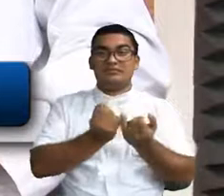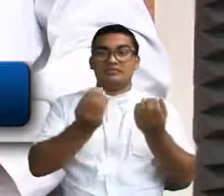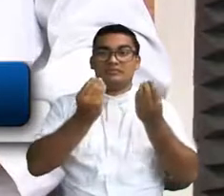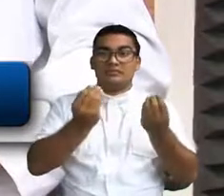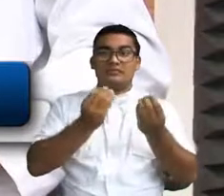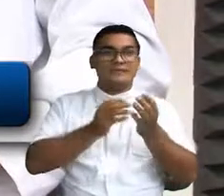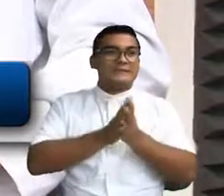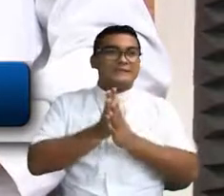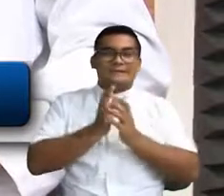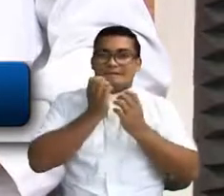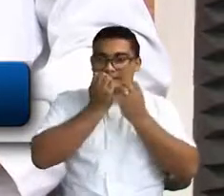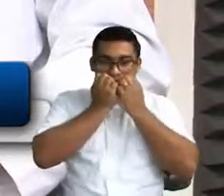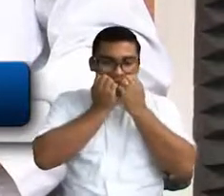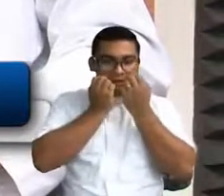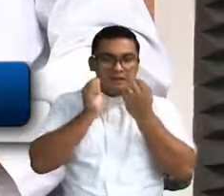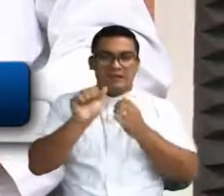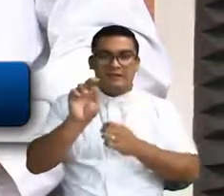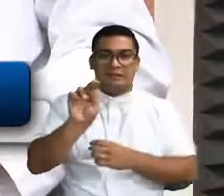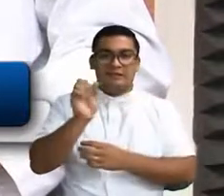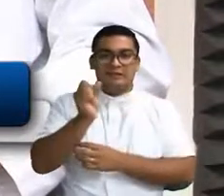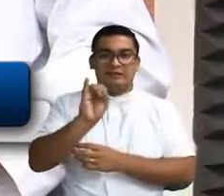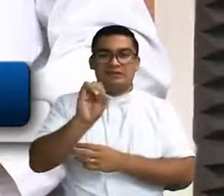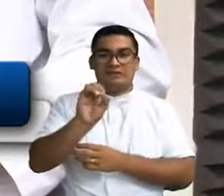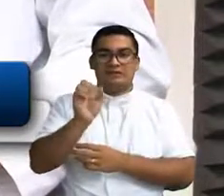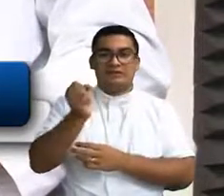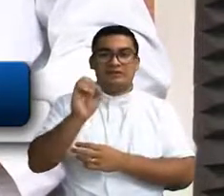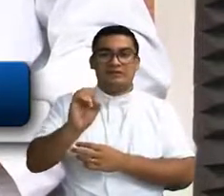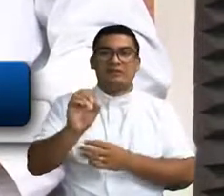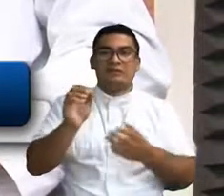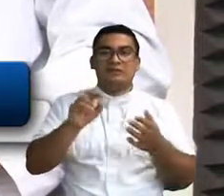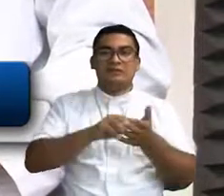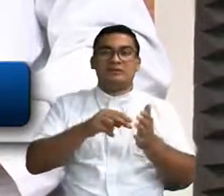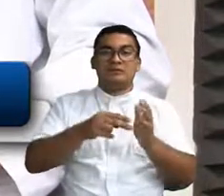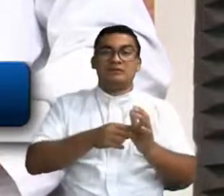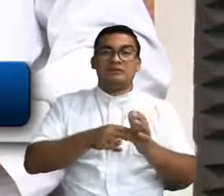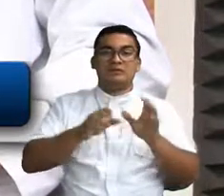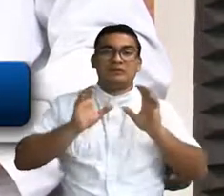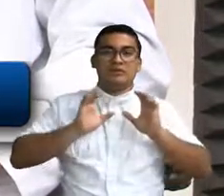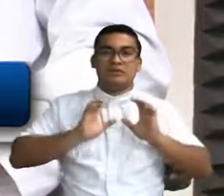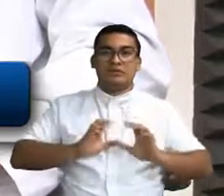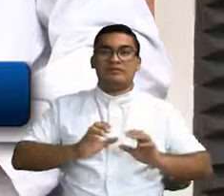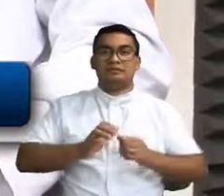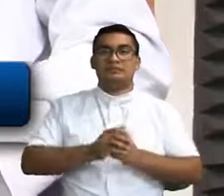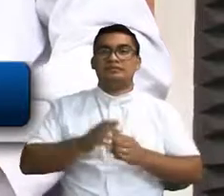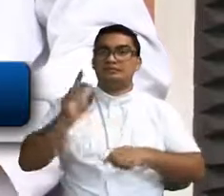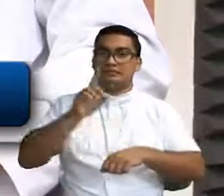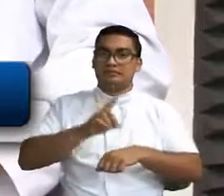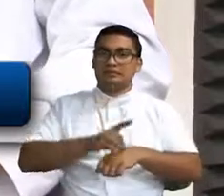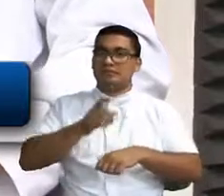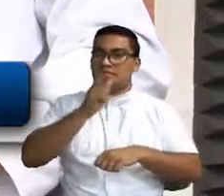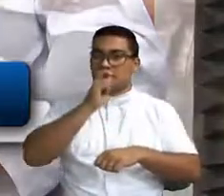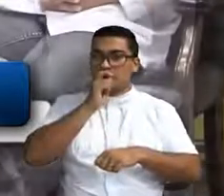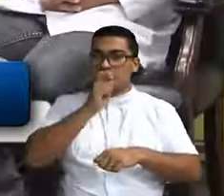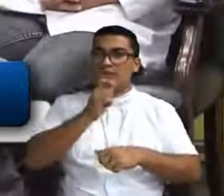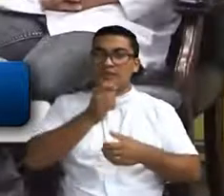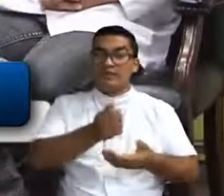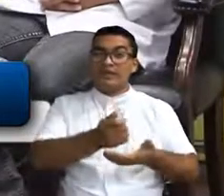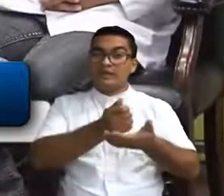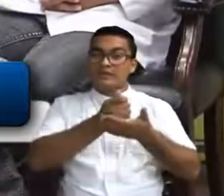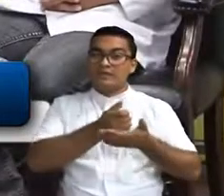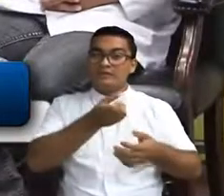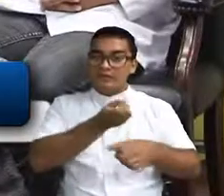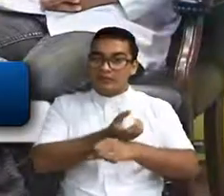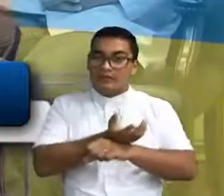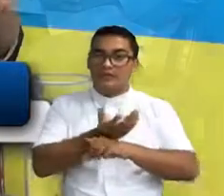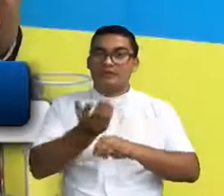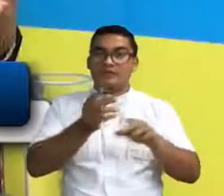factores ansiosos. Comienzan a generar y a deformar lo que es el sistema nervioso. Doctor, me gustaría que me ayudara un poco a hacer conciencia